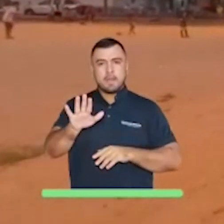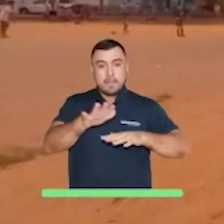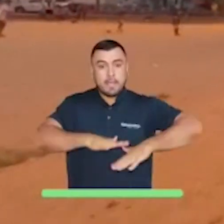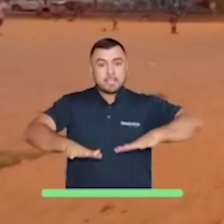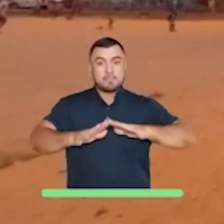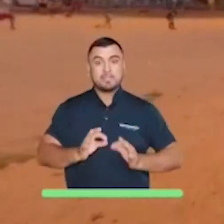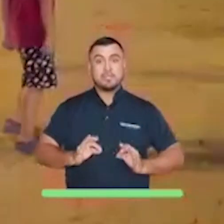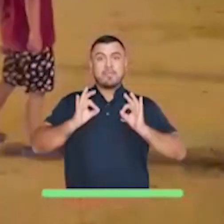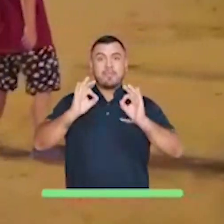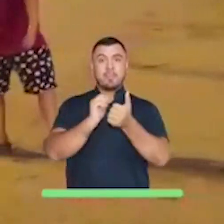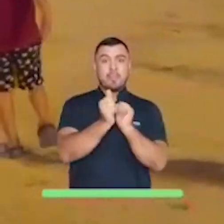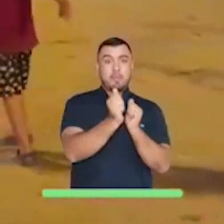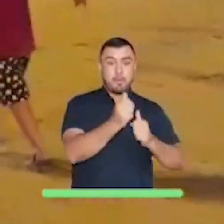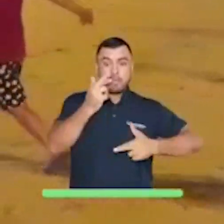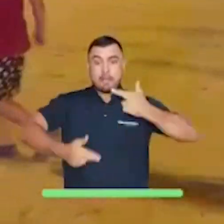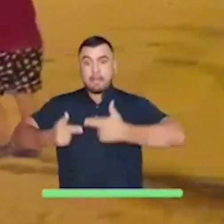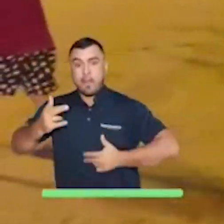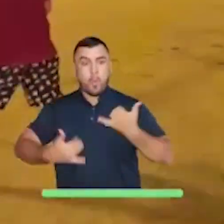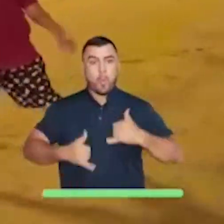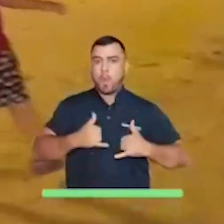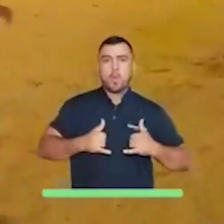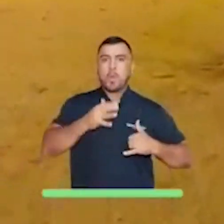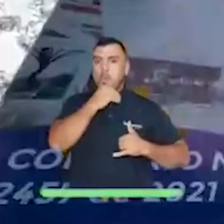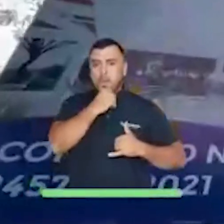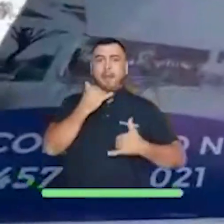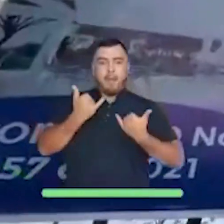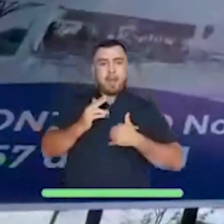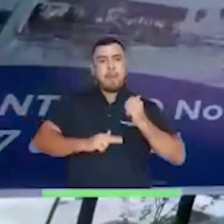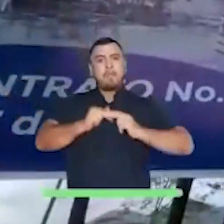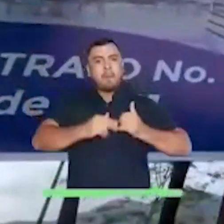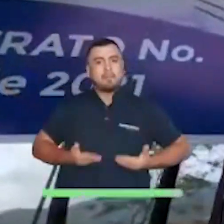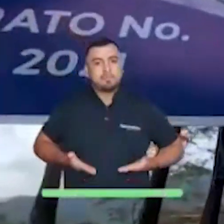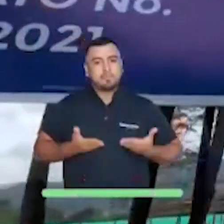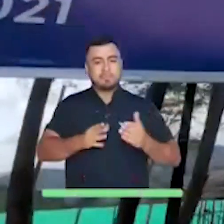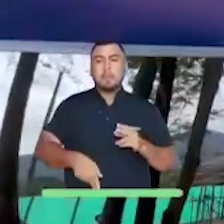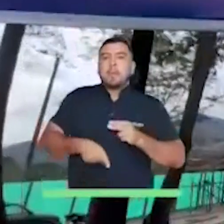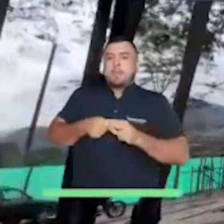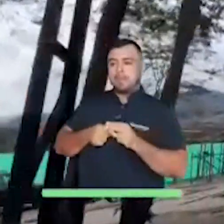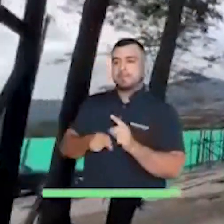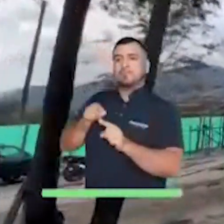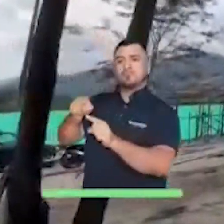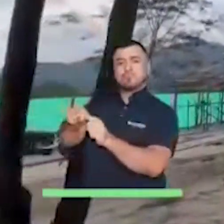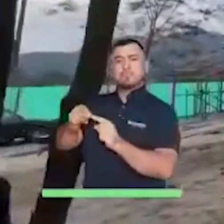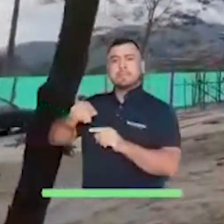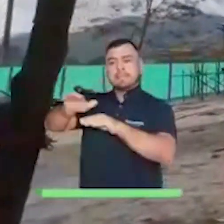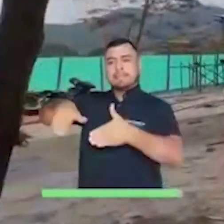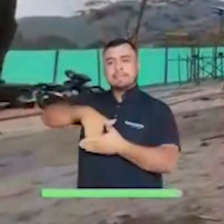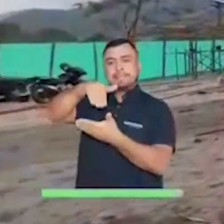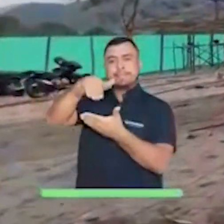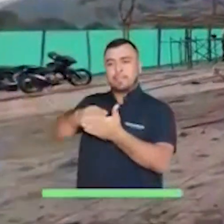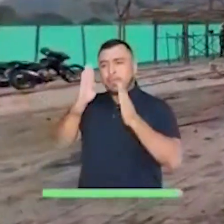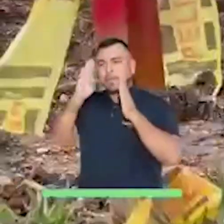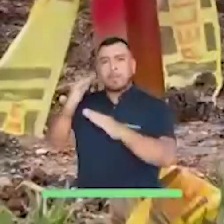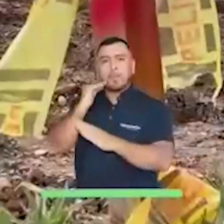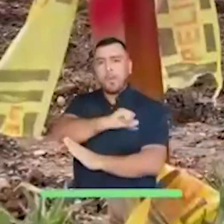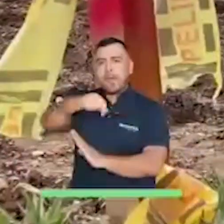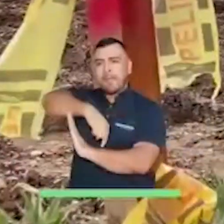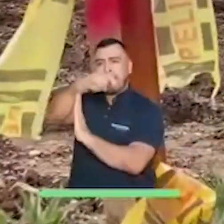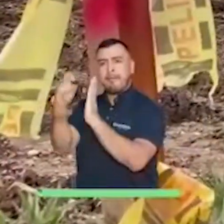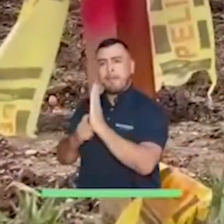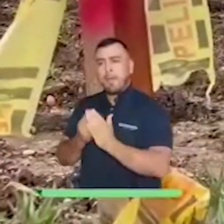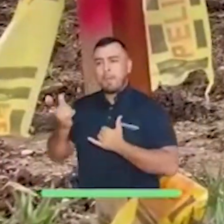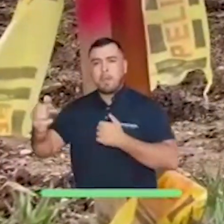tenían la posibilidad de espacios dignos para el deporte y la recreación. También avanza la construcción del Centro de Atención para la Mujer, que tiene como